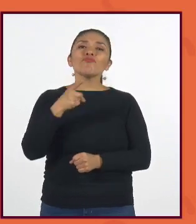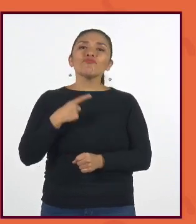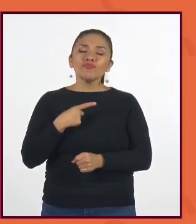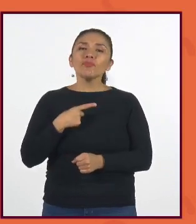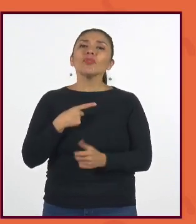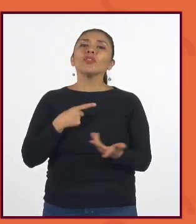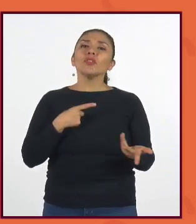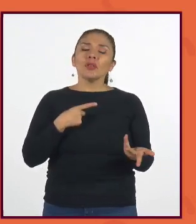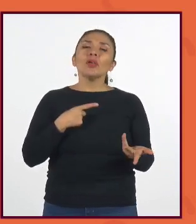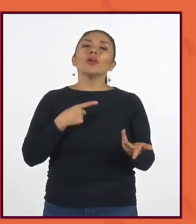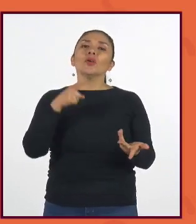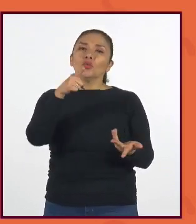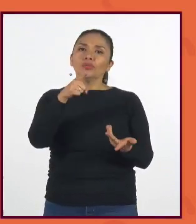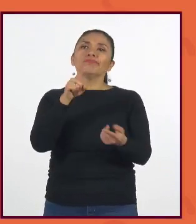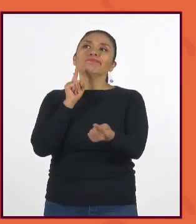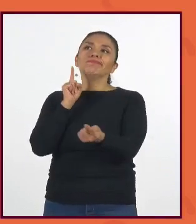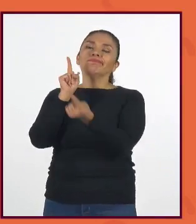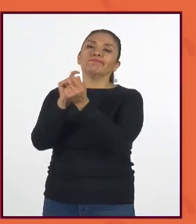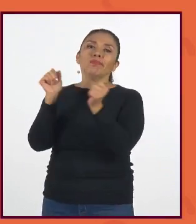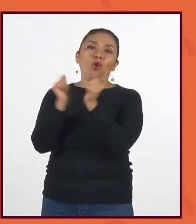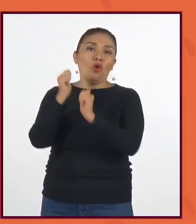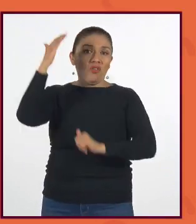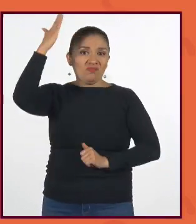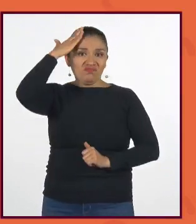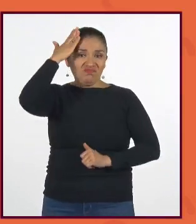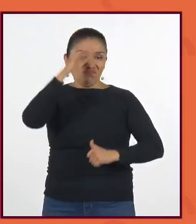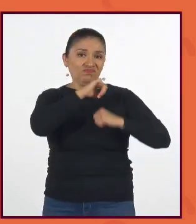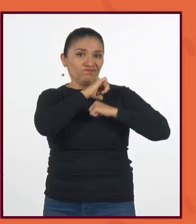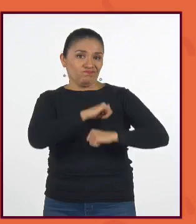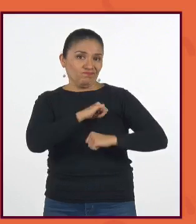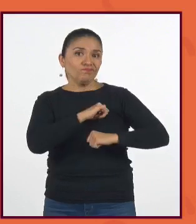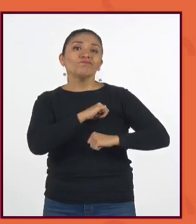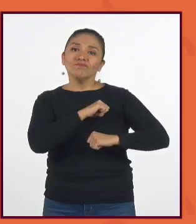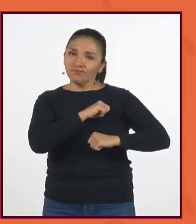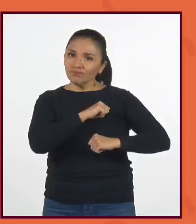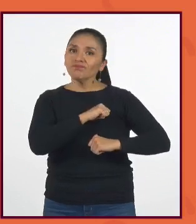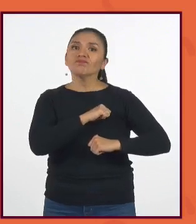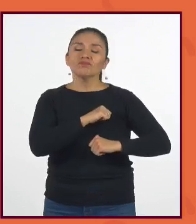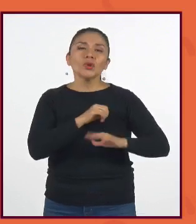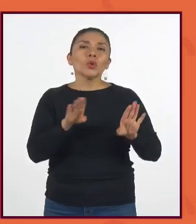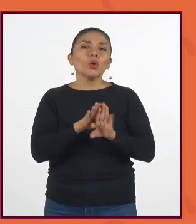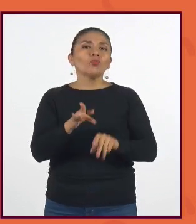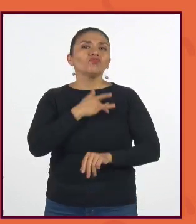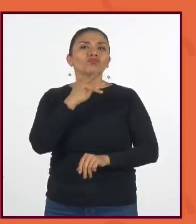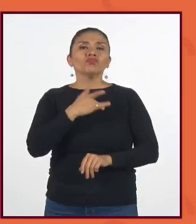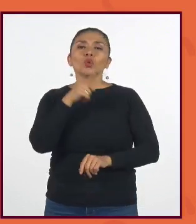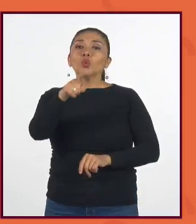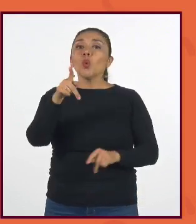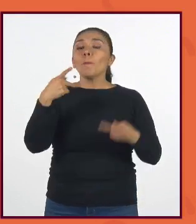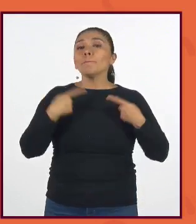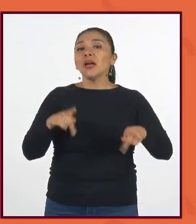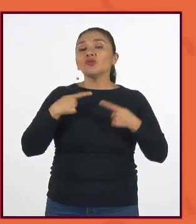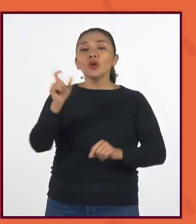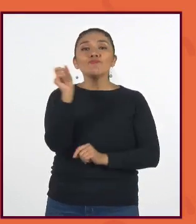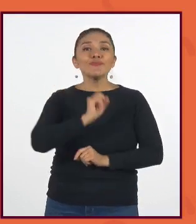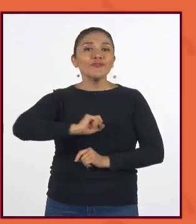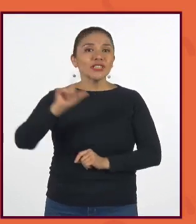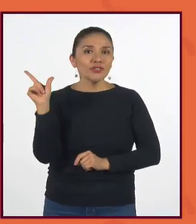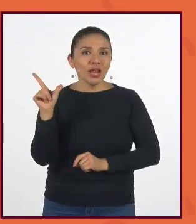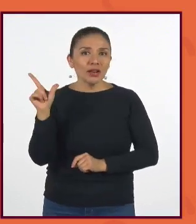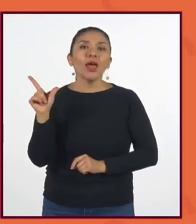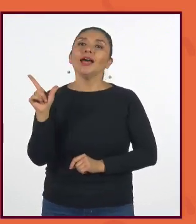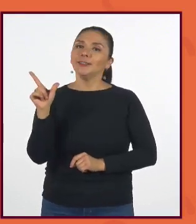debe dirigir a las autoridades, o sea, hacerlo desde una perspectiva profesional. Sí hay